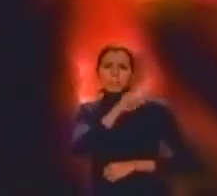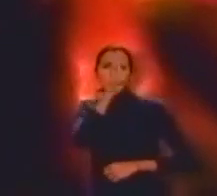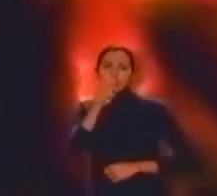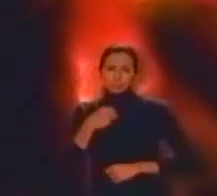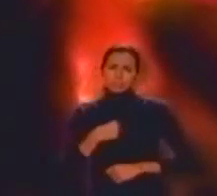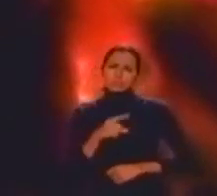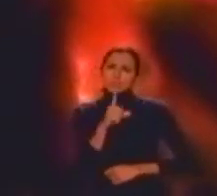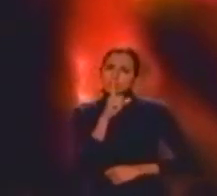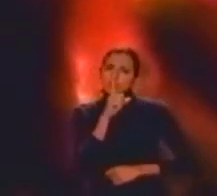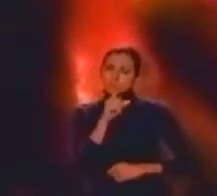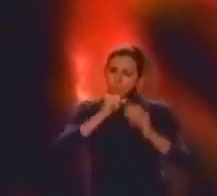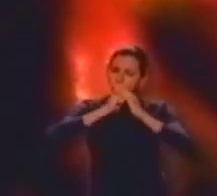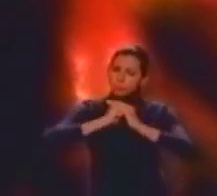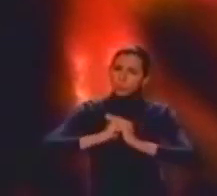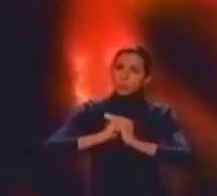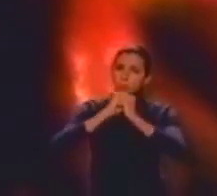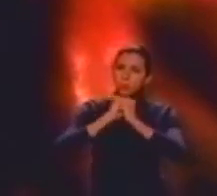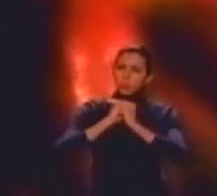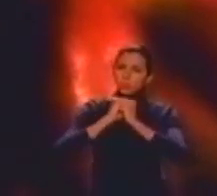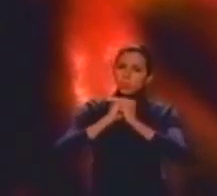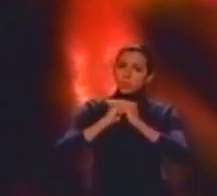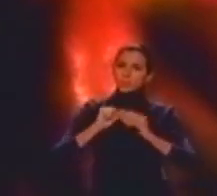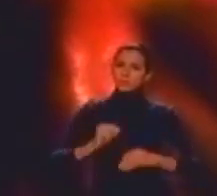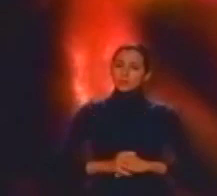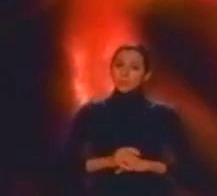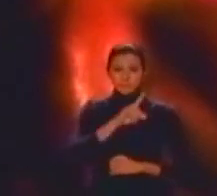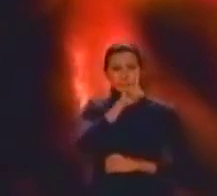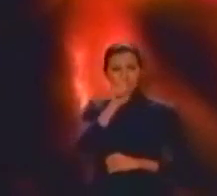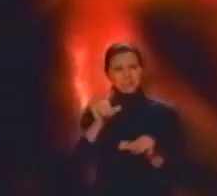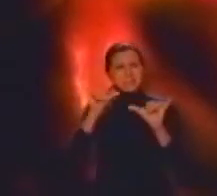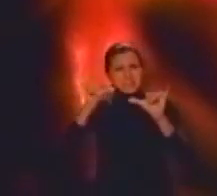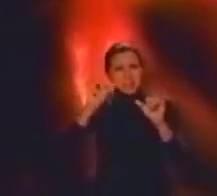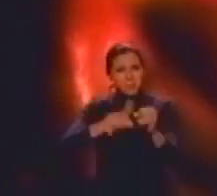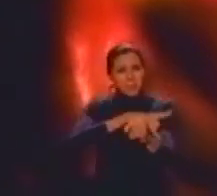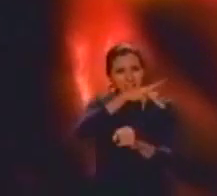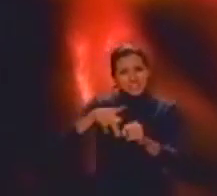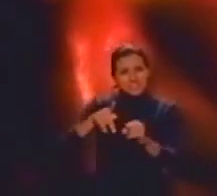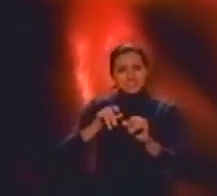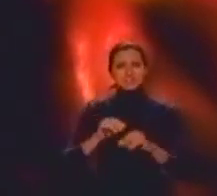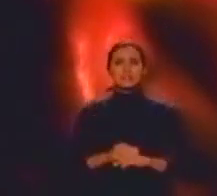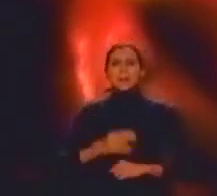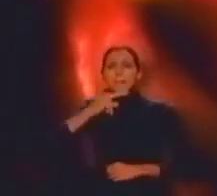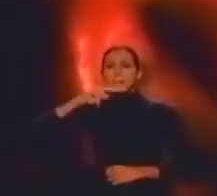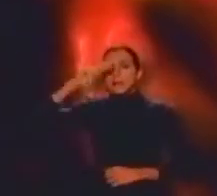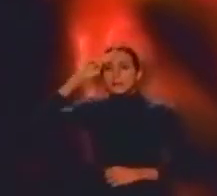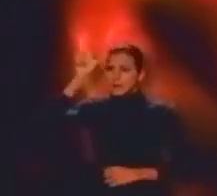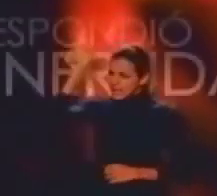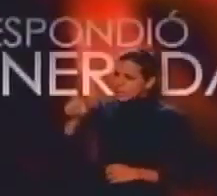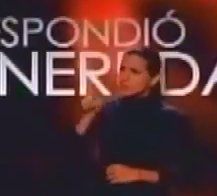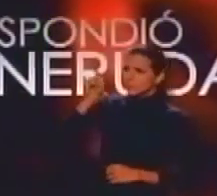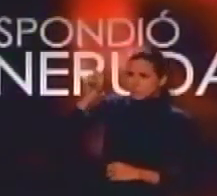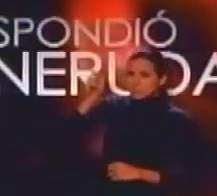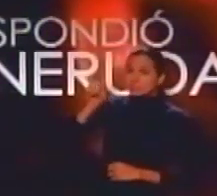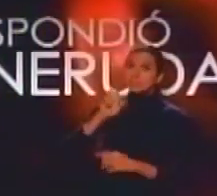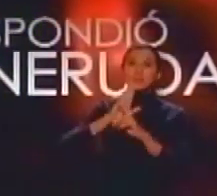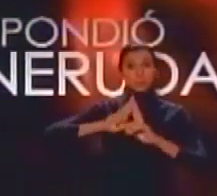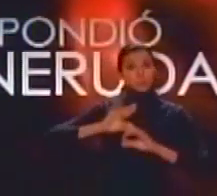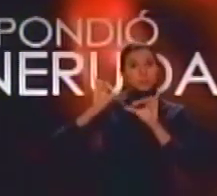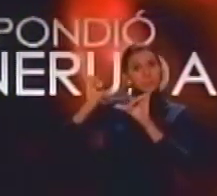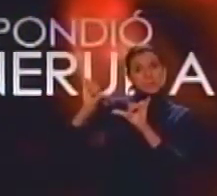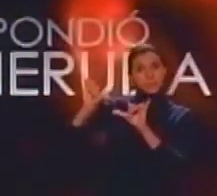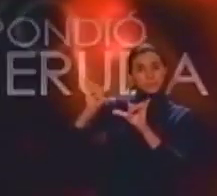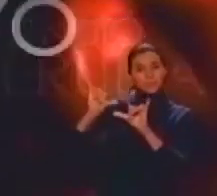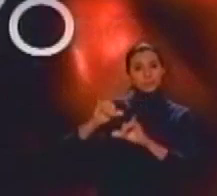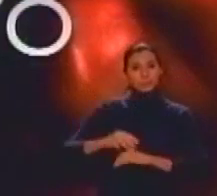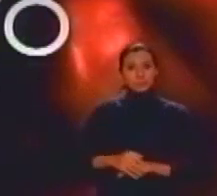En silencio, orando. Aquella pregunta de Neruda, padre, ¿eres tú? Y me respondió el mismo